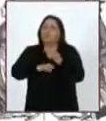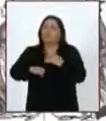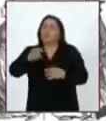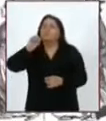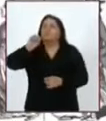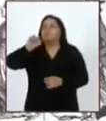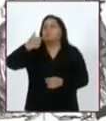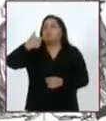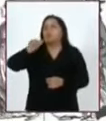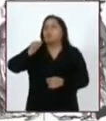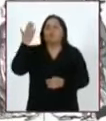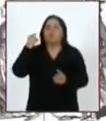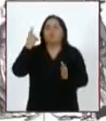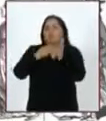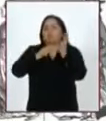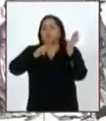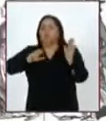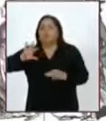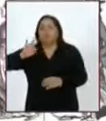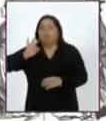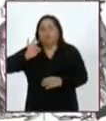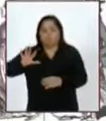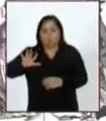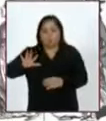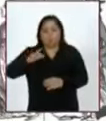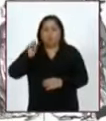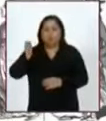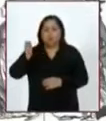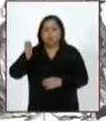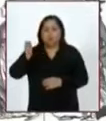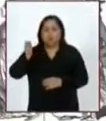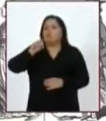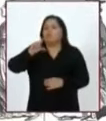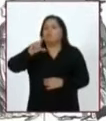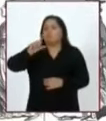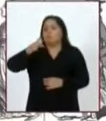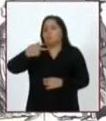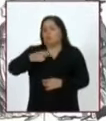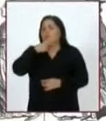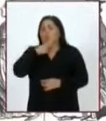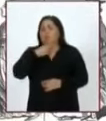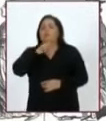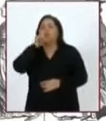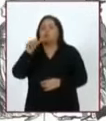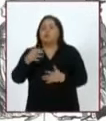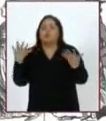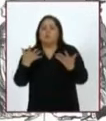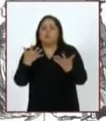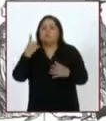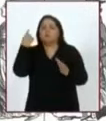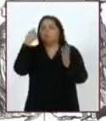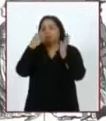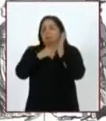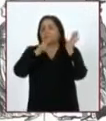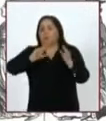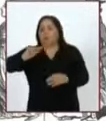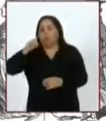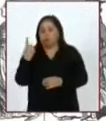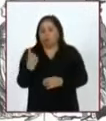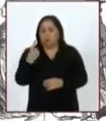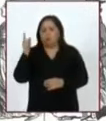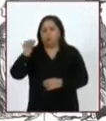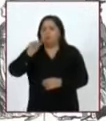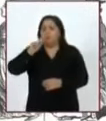Cryptogame, 1845, de Rodolphe Toffer, Granizada, 1881, de